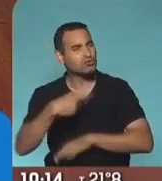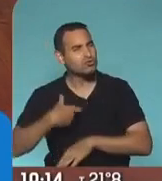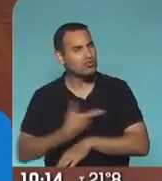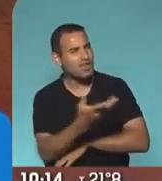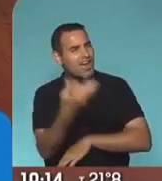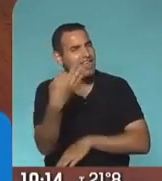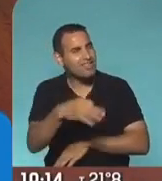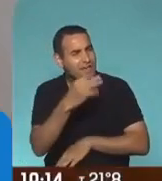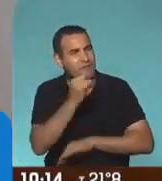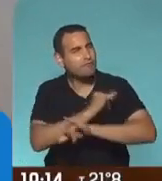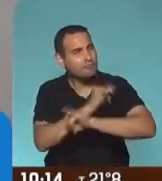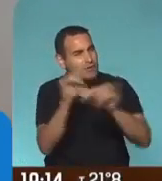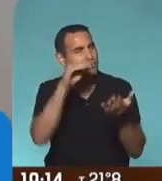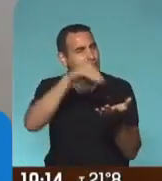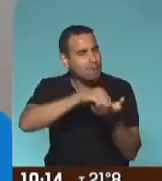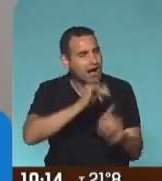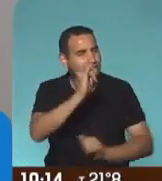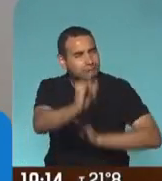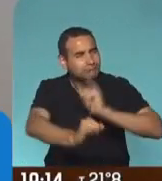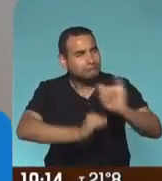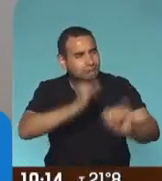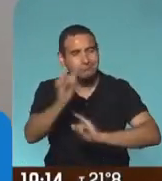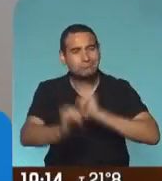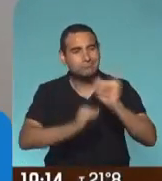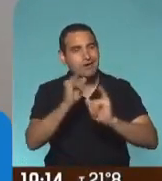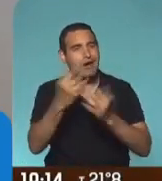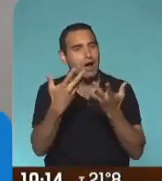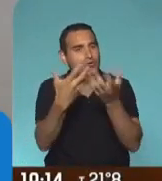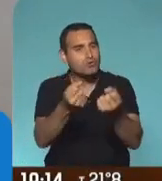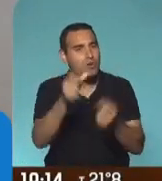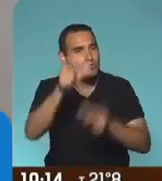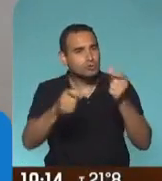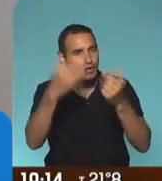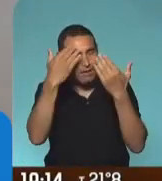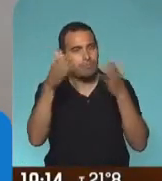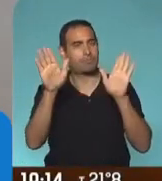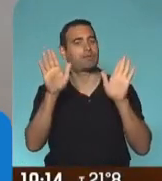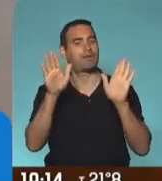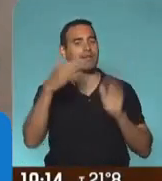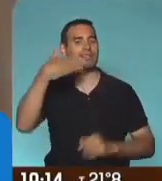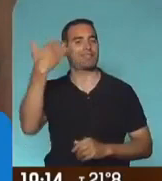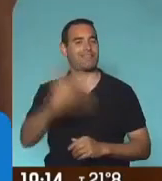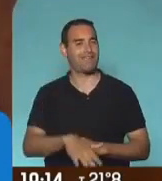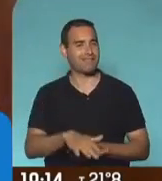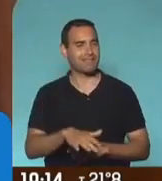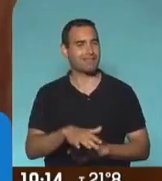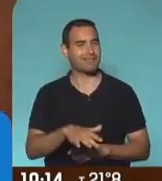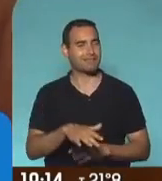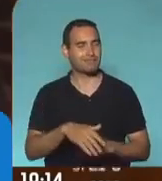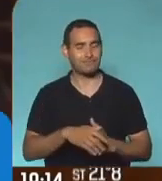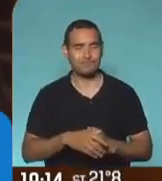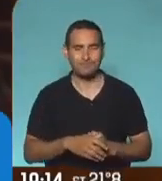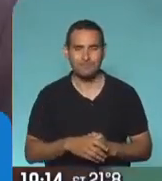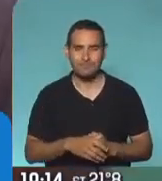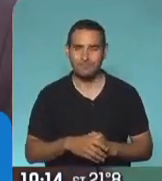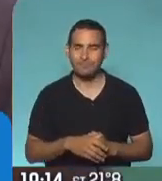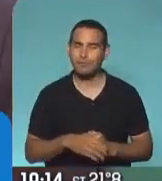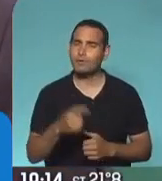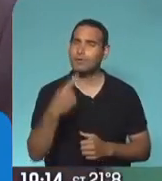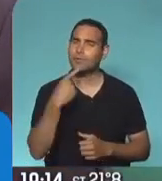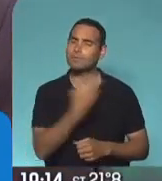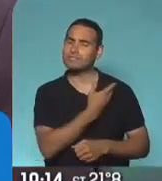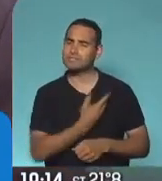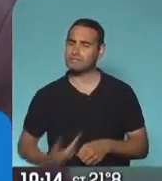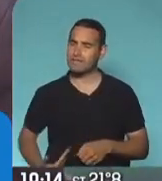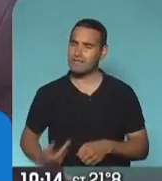necesita mayor información, porque eso sin duda va a desprejuiciar muchos mitos que hay alrededor de esto. Karina, el